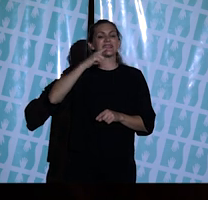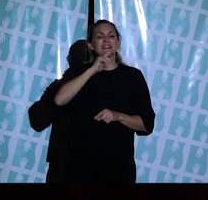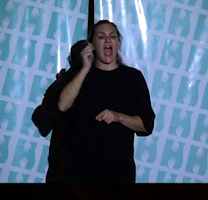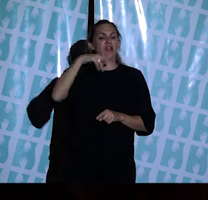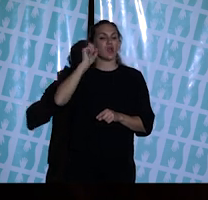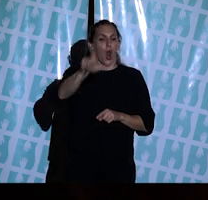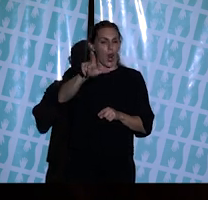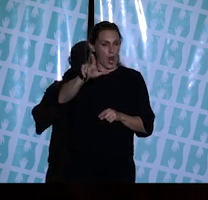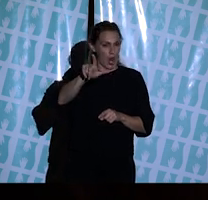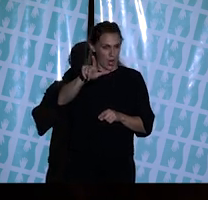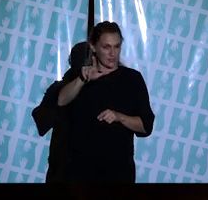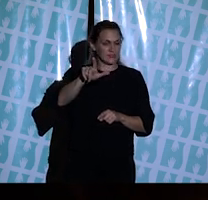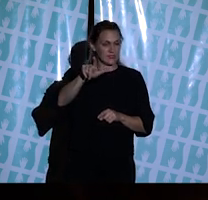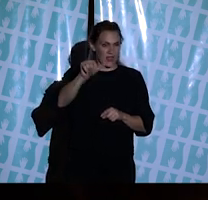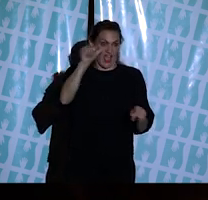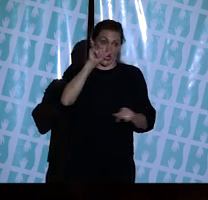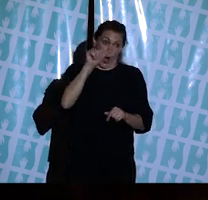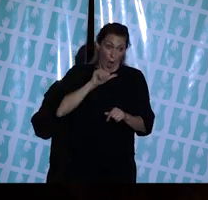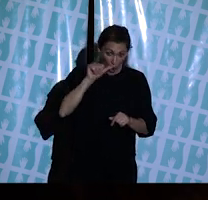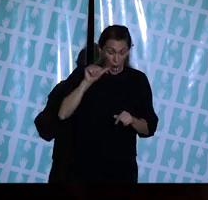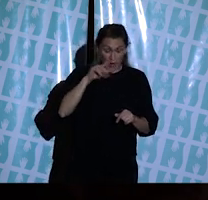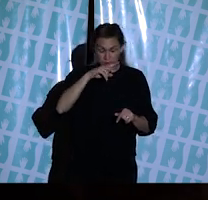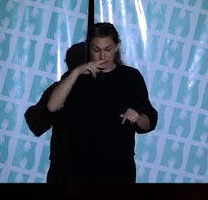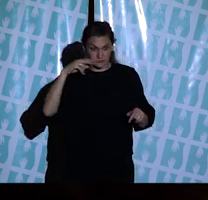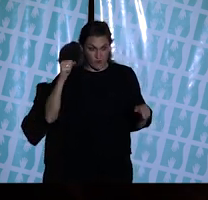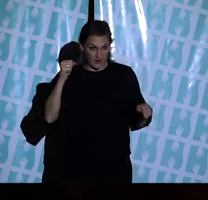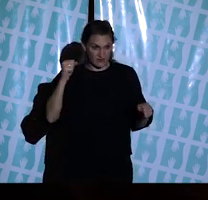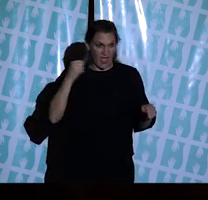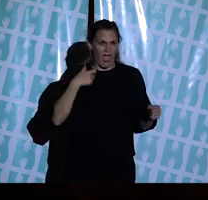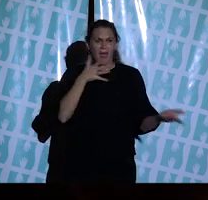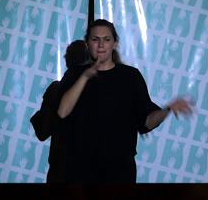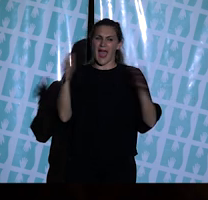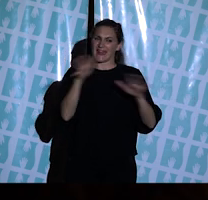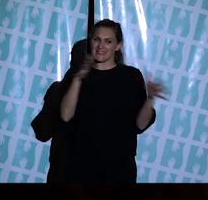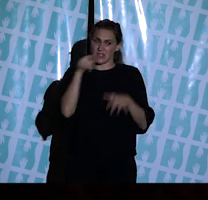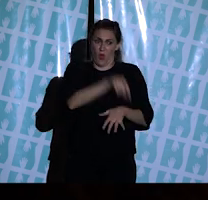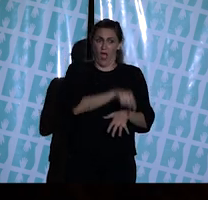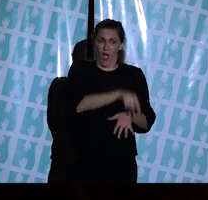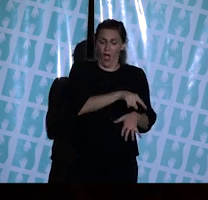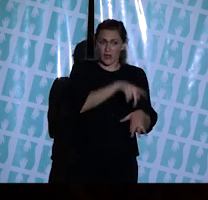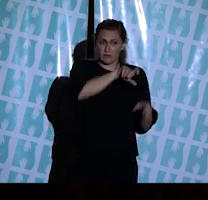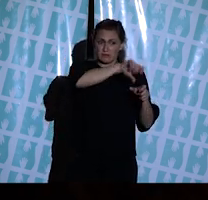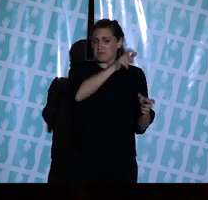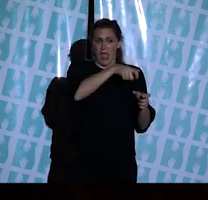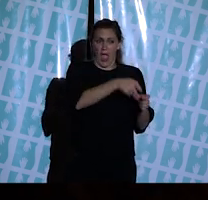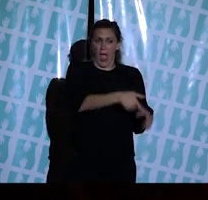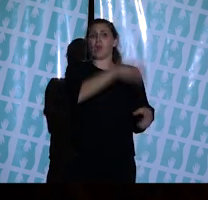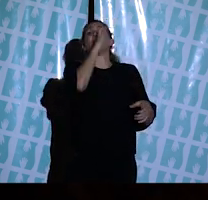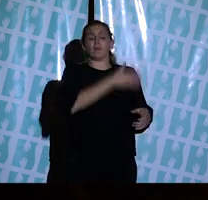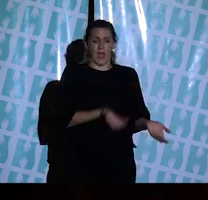natural se semeja a las bebidas alcohólicas que hoy tenemos en la actualidad. Hasta